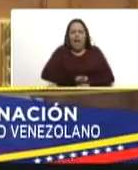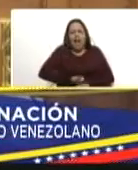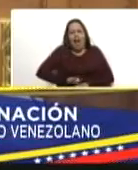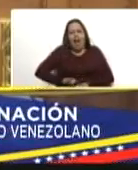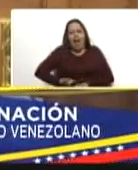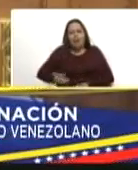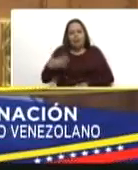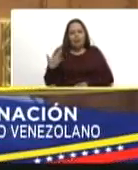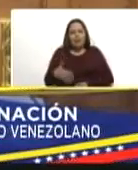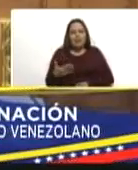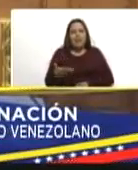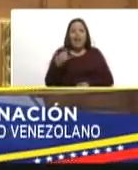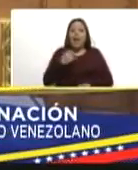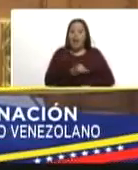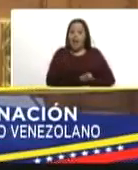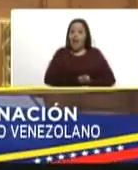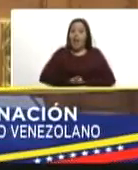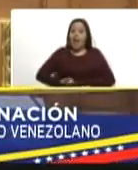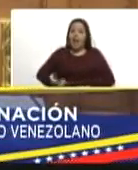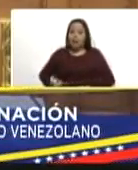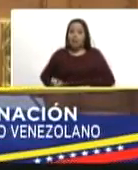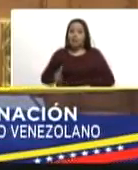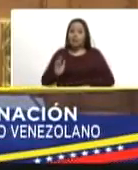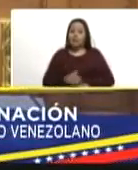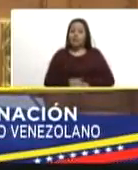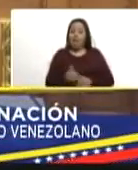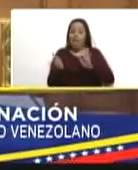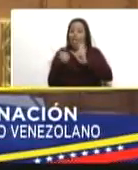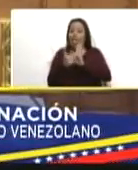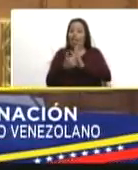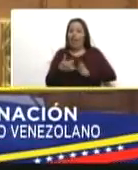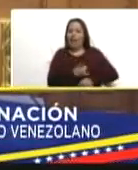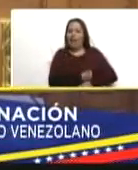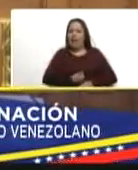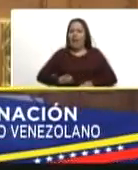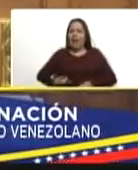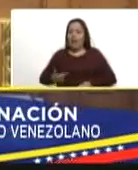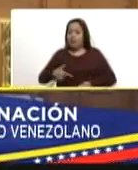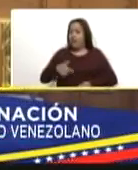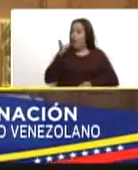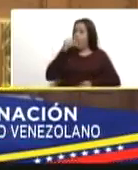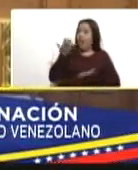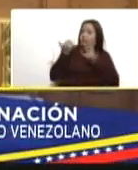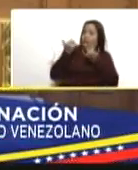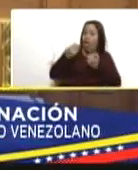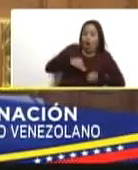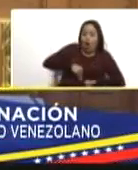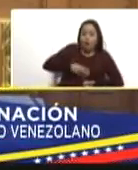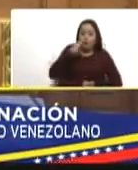llama la solitaria toca la puerta Pin Pin Pin Pin Epa no ha caído